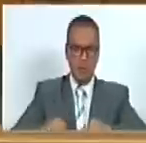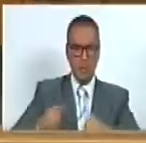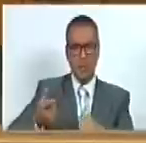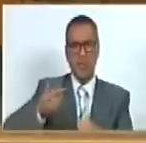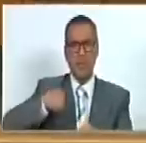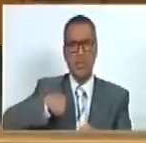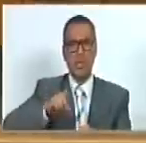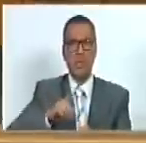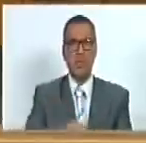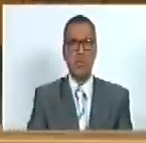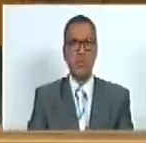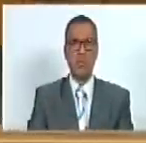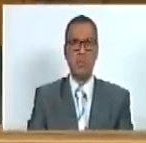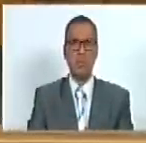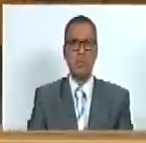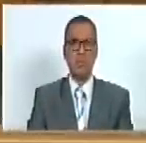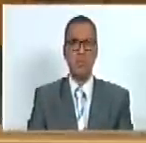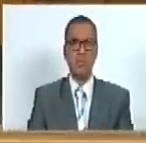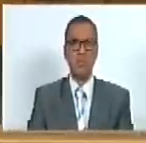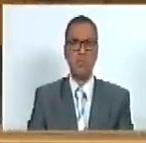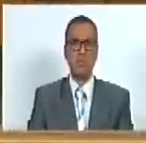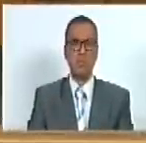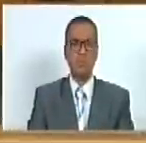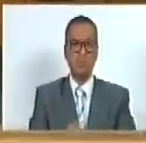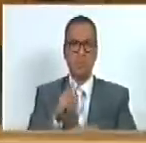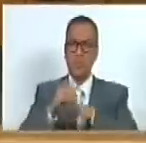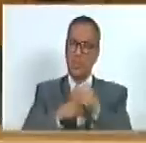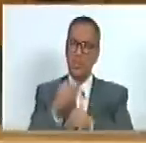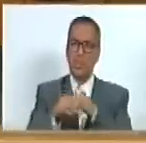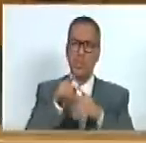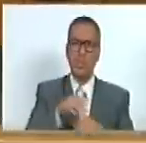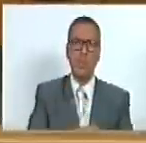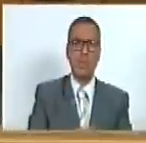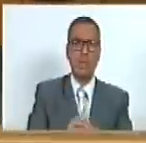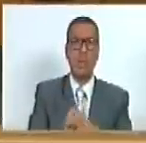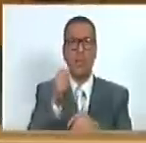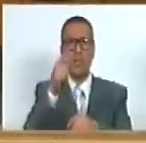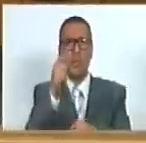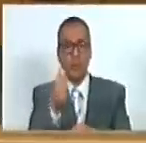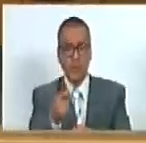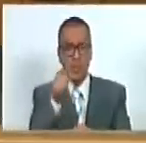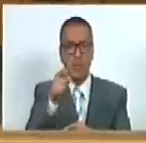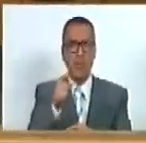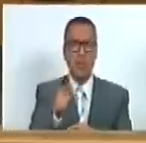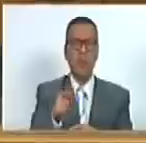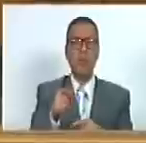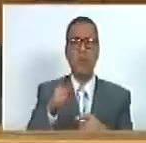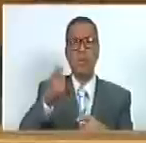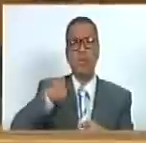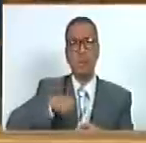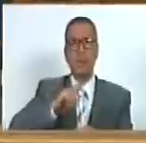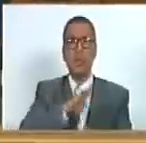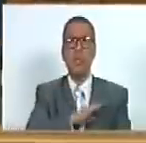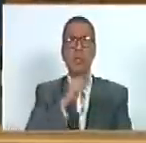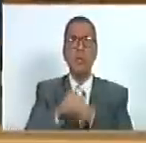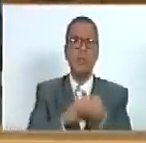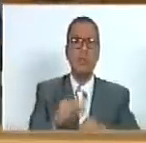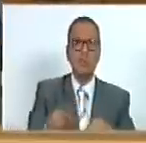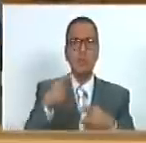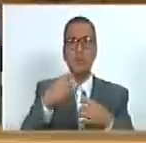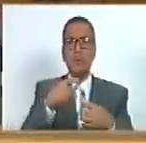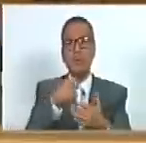tenido de conjugar con los poquitos recursos que hay a través del bono de